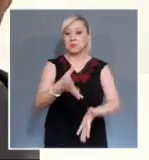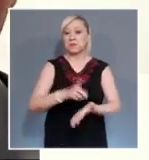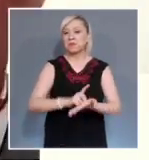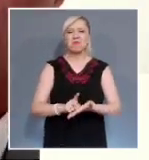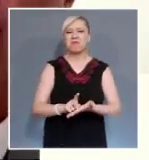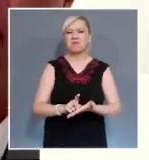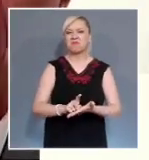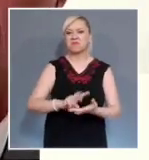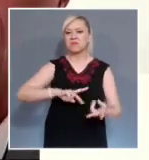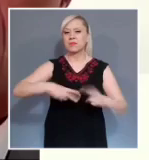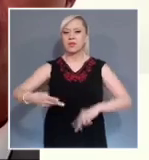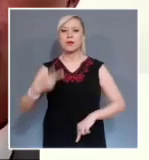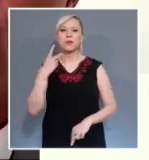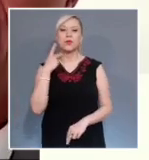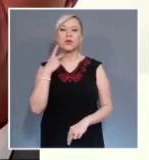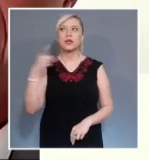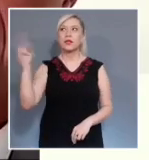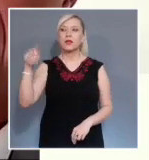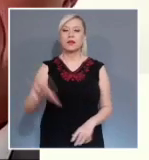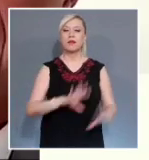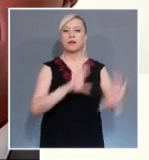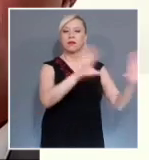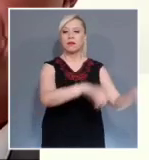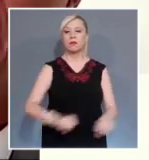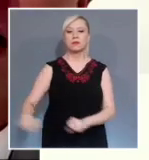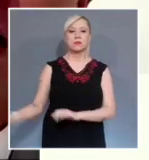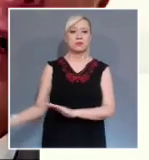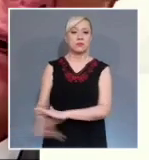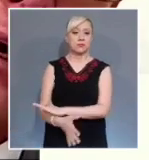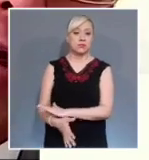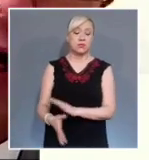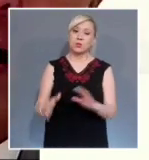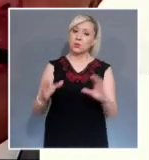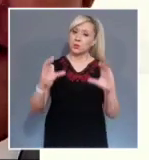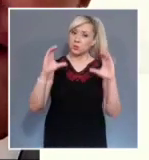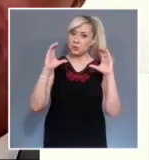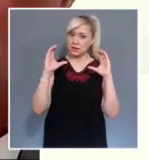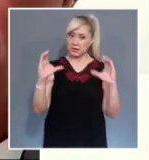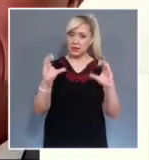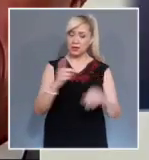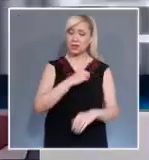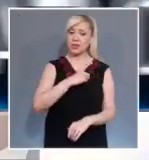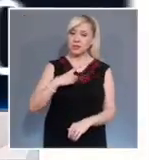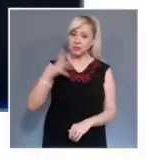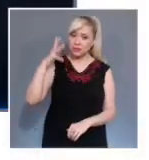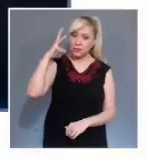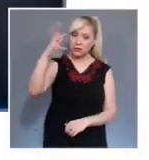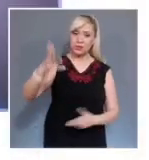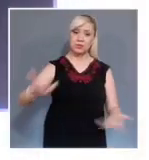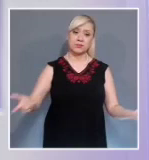mayoritaria en un momento concreto poder informativo Lilian Moreno